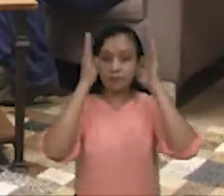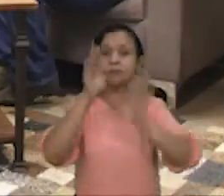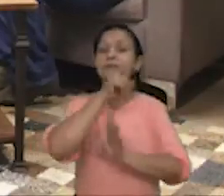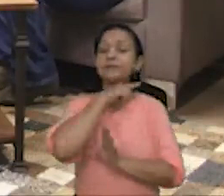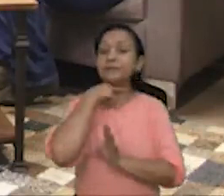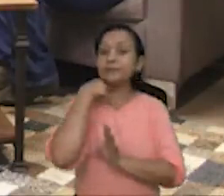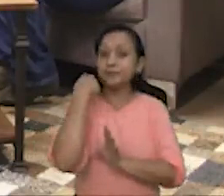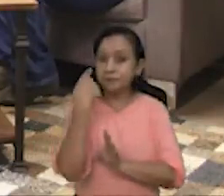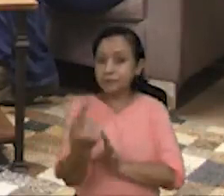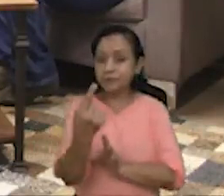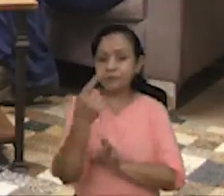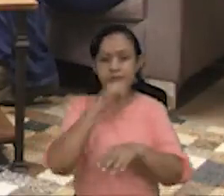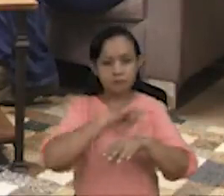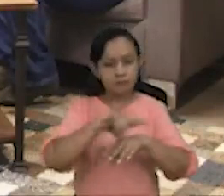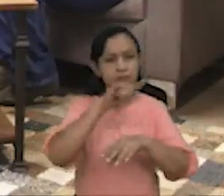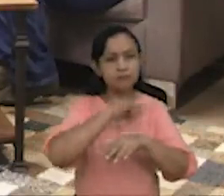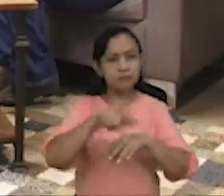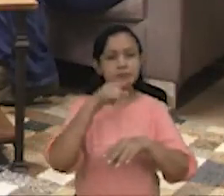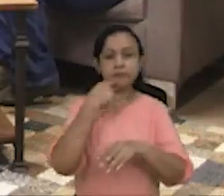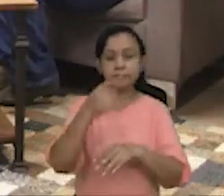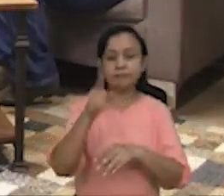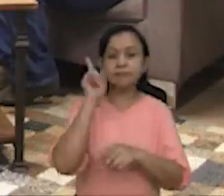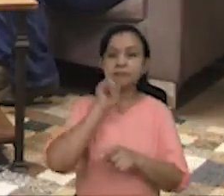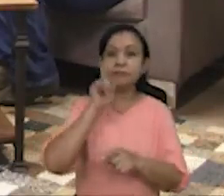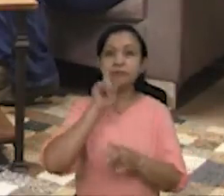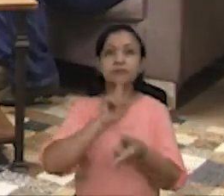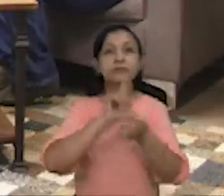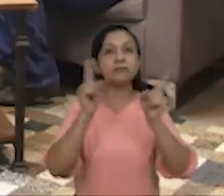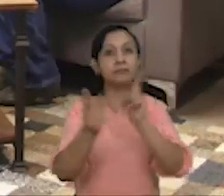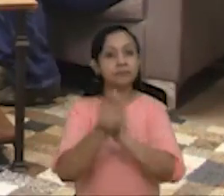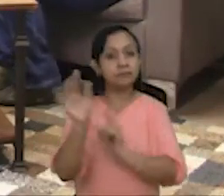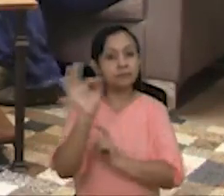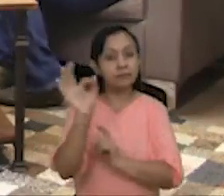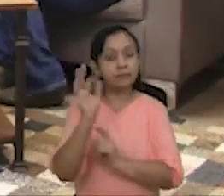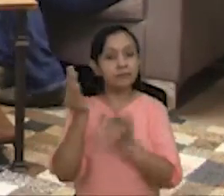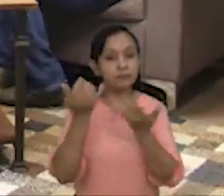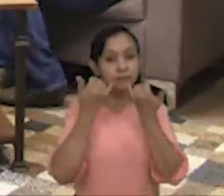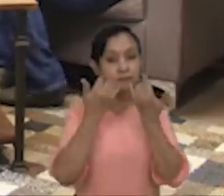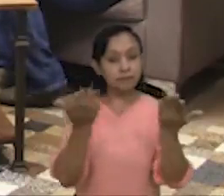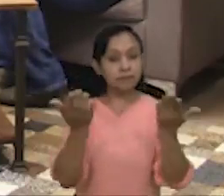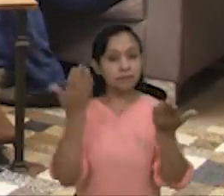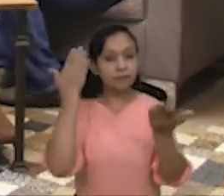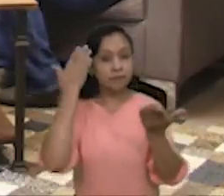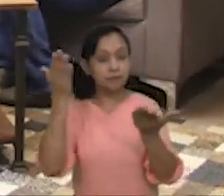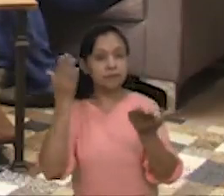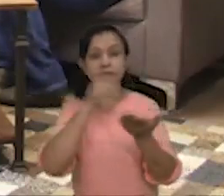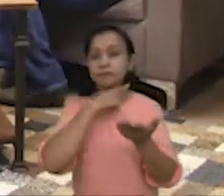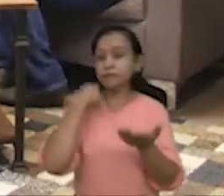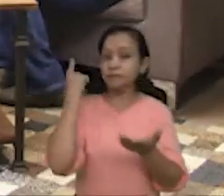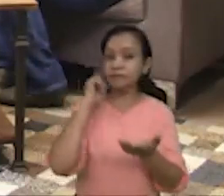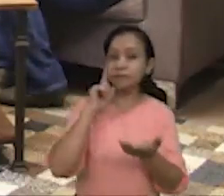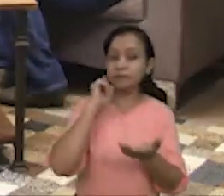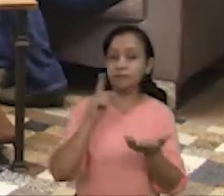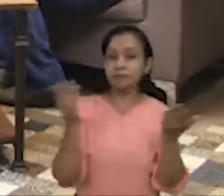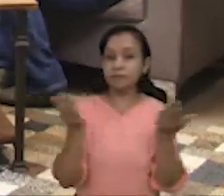asertivo de buscar, de desmontar, ¿verdad? Y hay maneras para desmontar la información o para saber si la información es cierta o no.